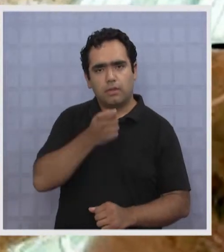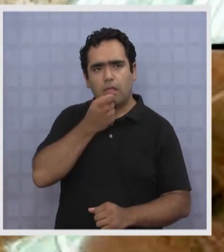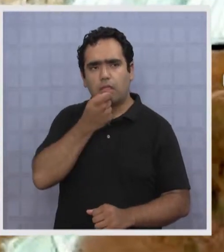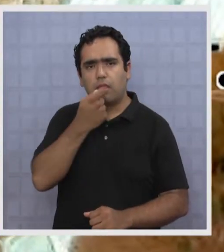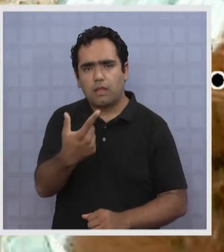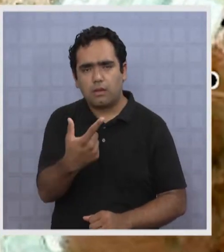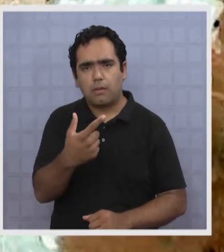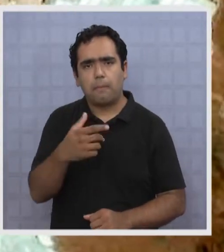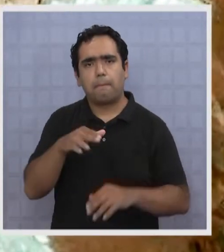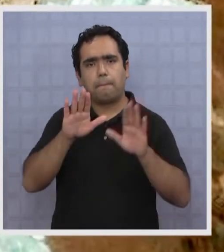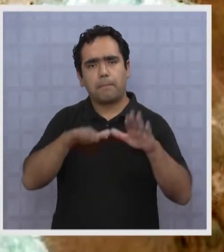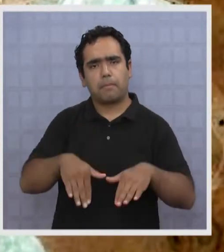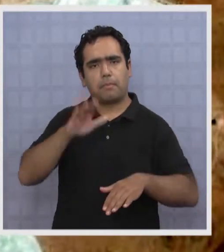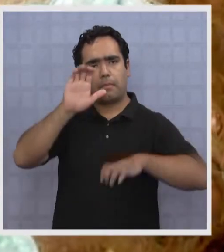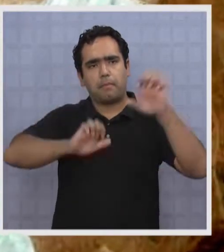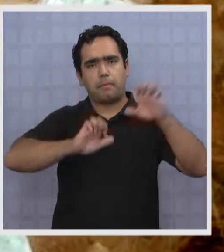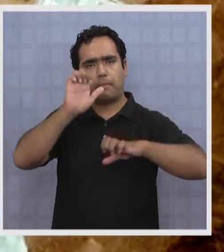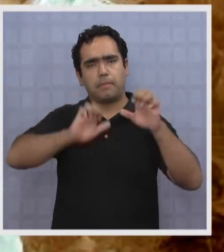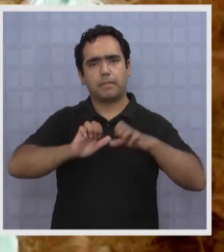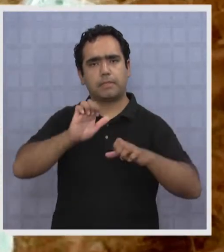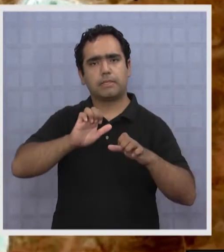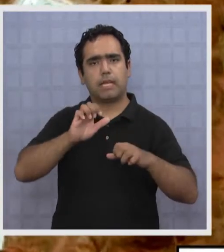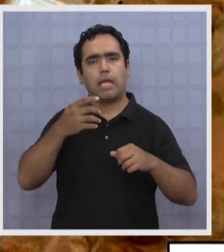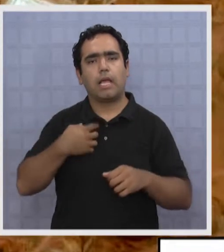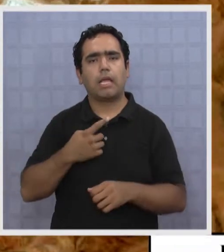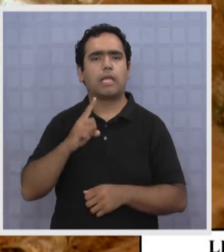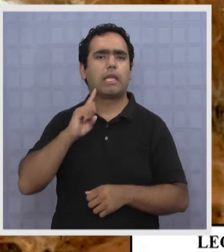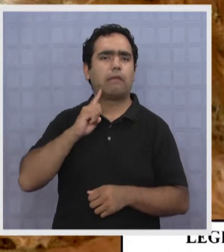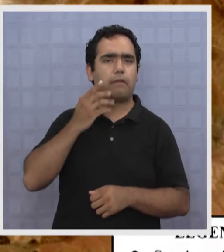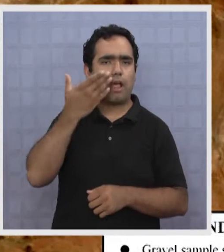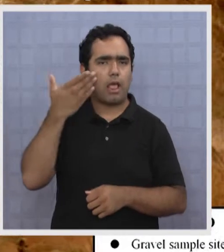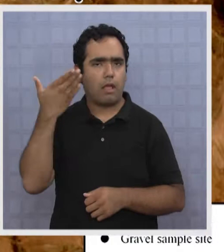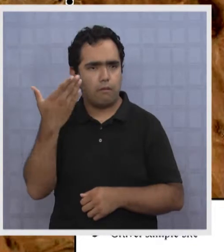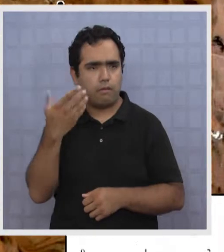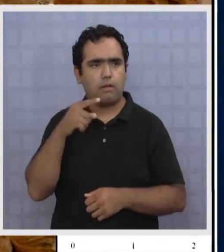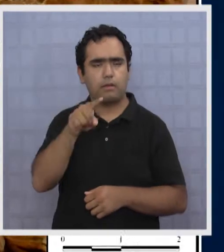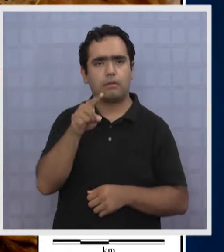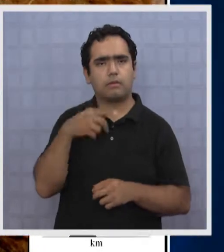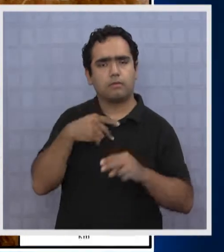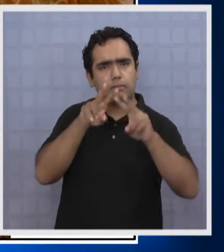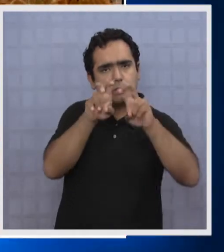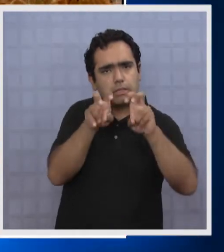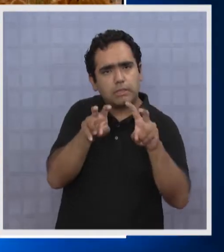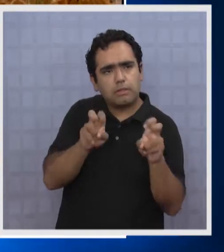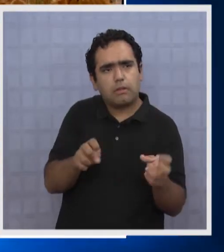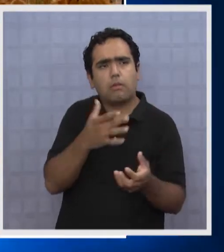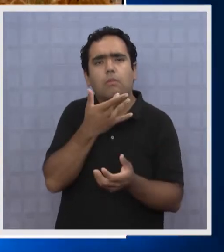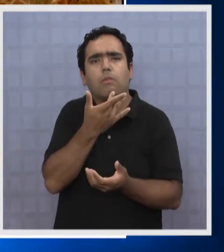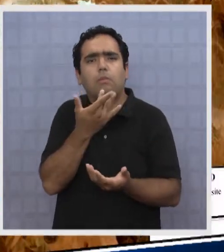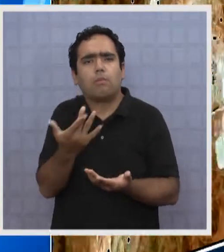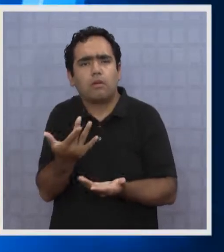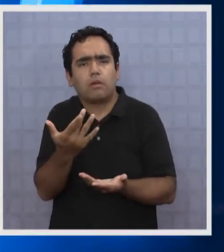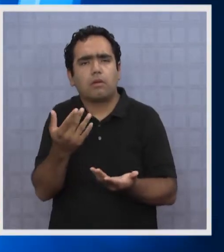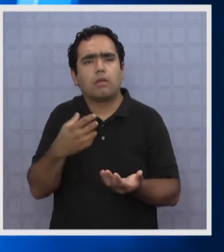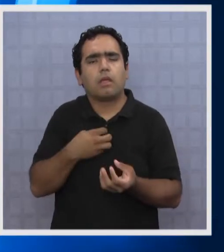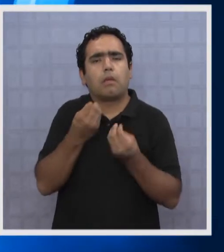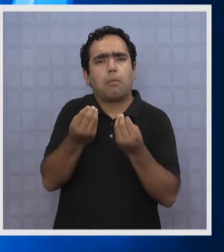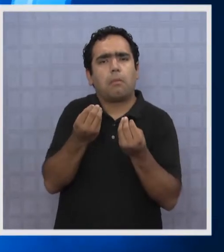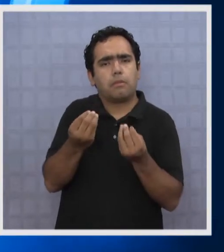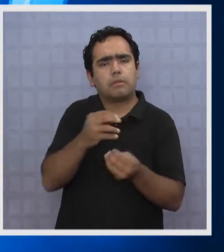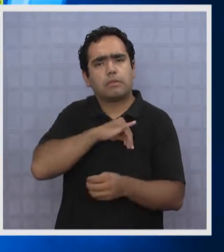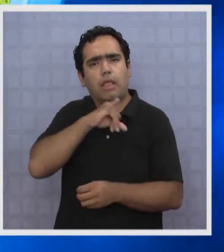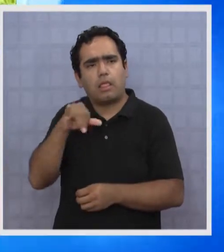sobre la base de una autodenuncia generada desde la misma empresa minera de quebradablanca se realiza una investigación reservada